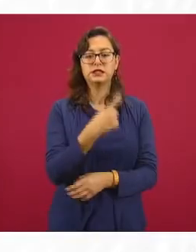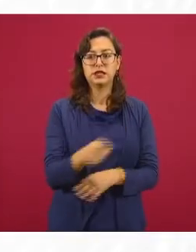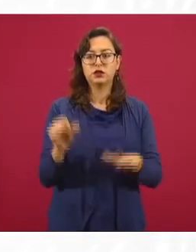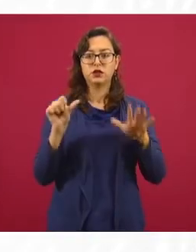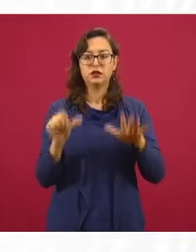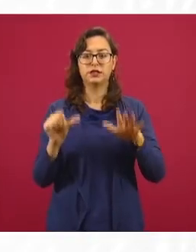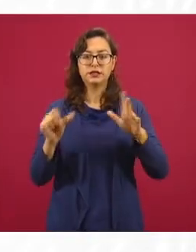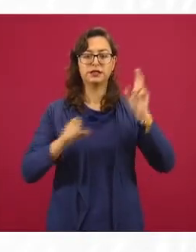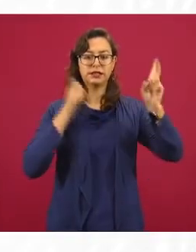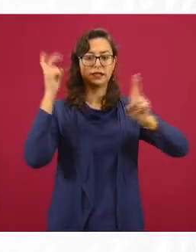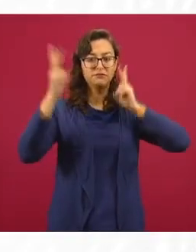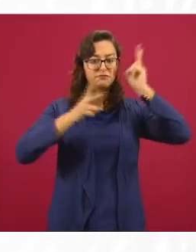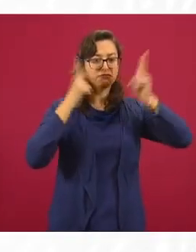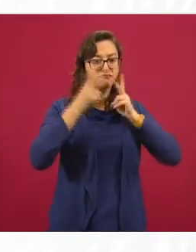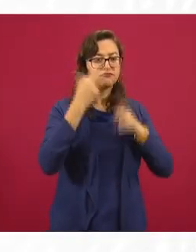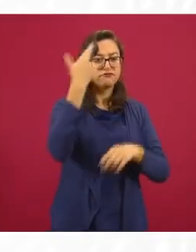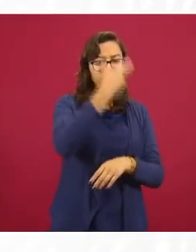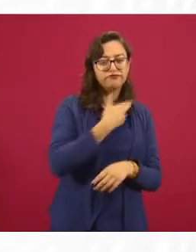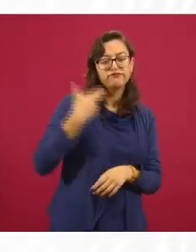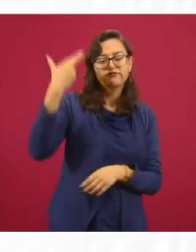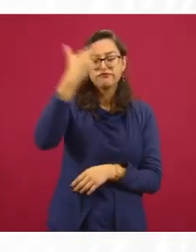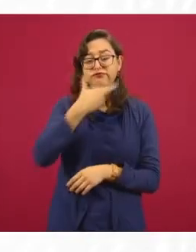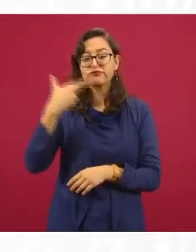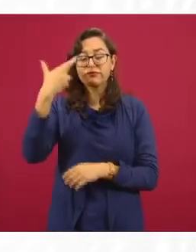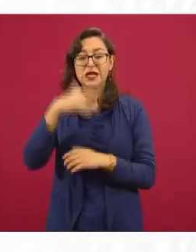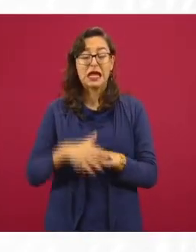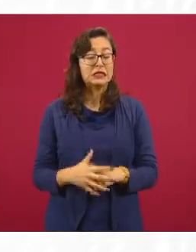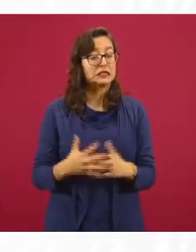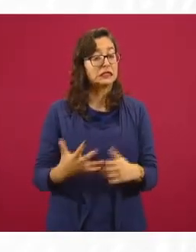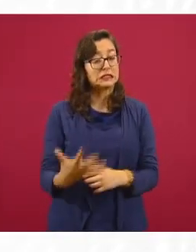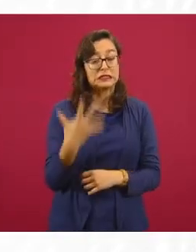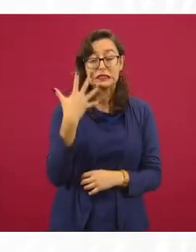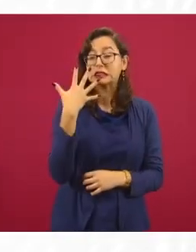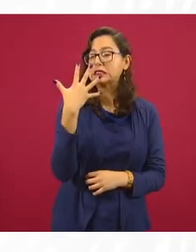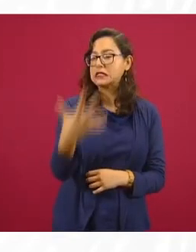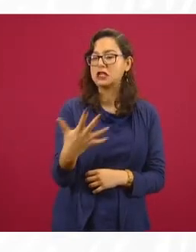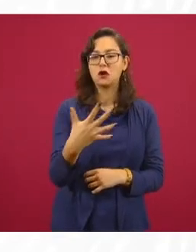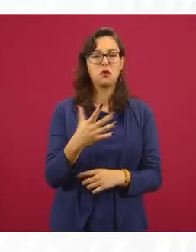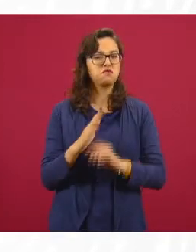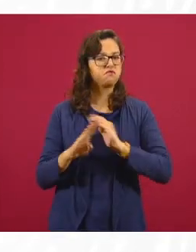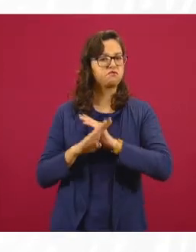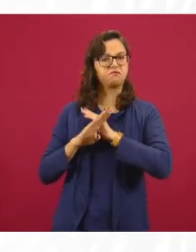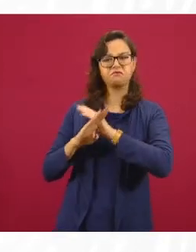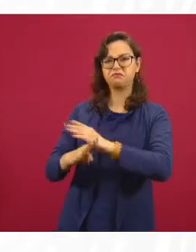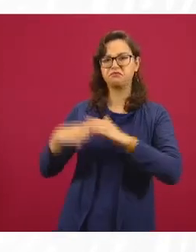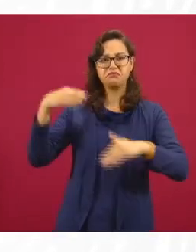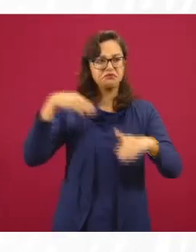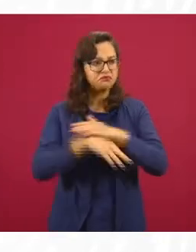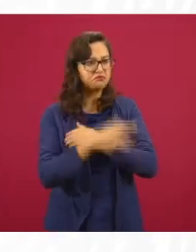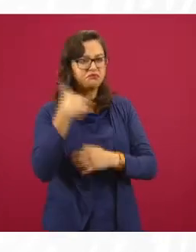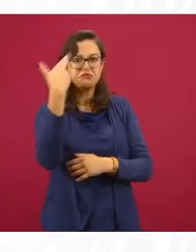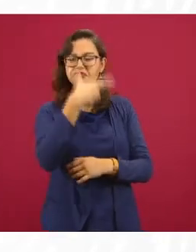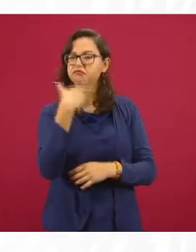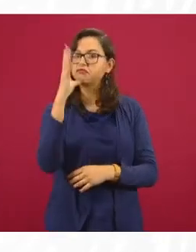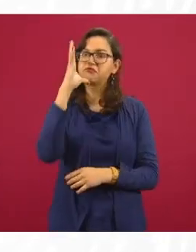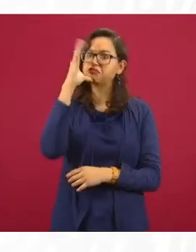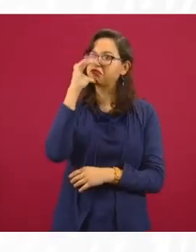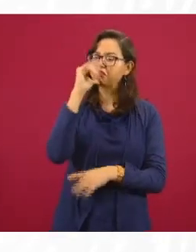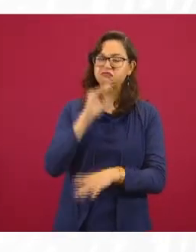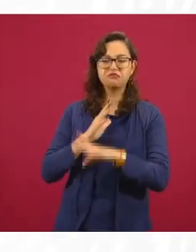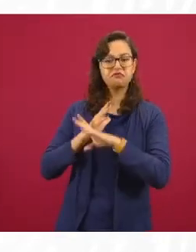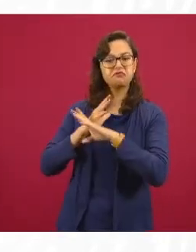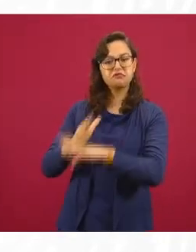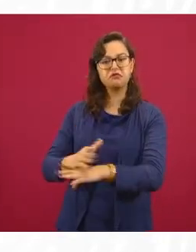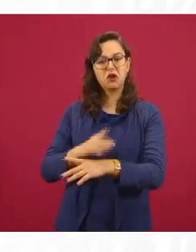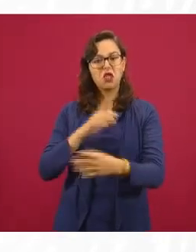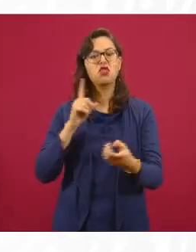visitas o verificaciones, 5 gasolineras no se dejaron verificar, una en Pachuca de Soto Hidalgo,